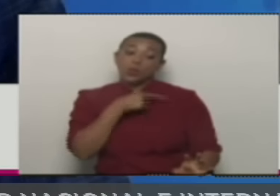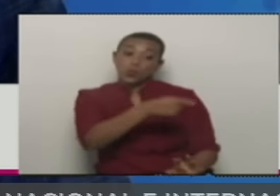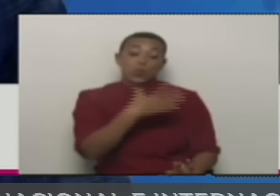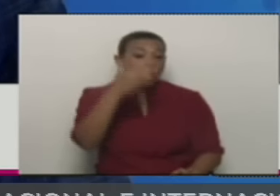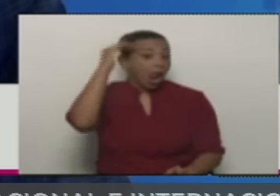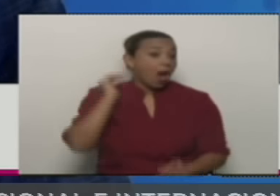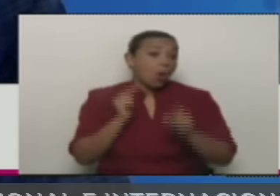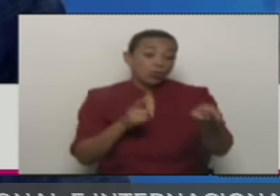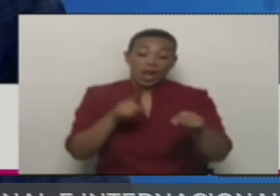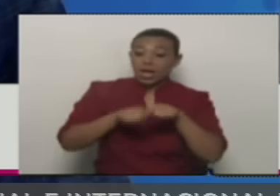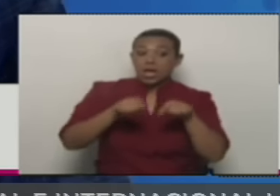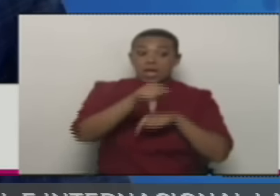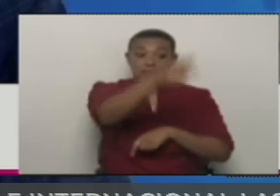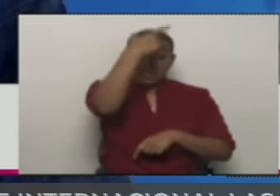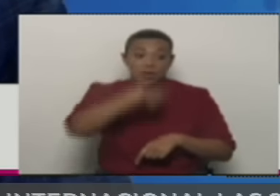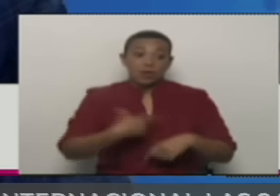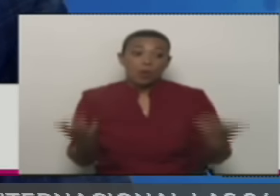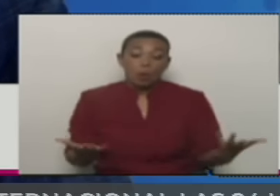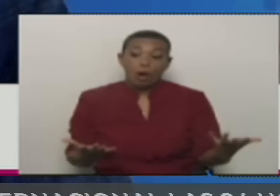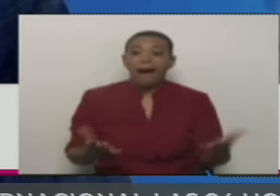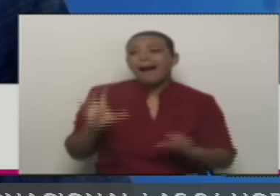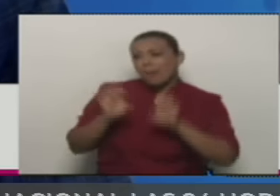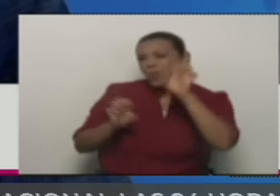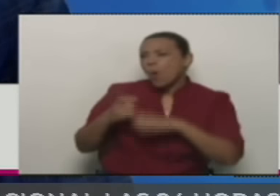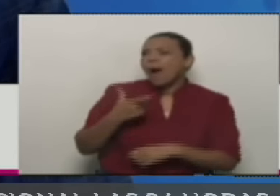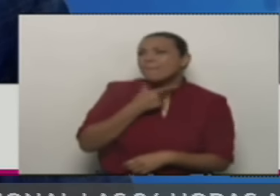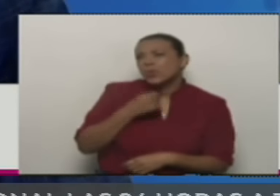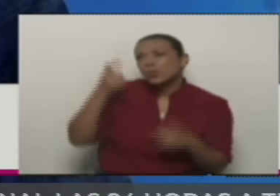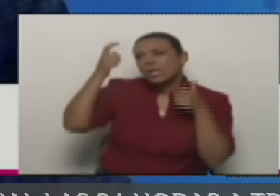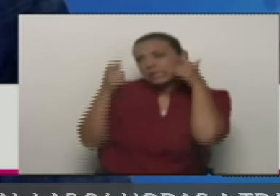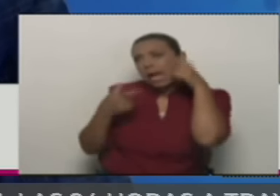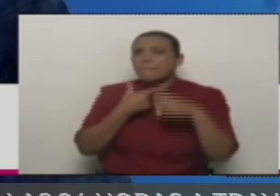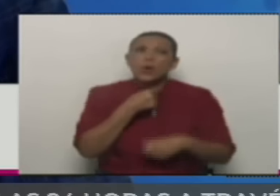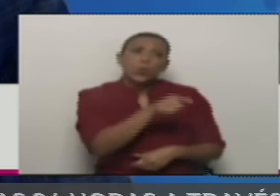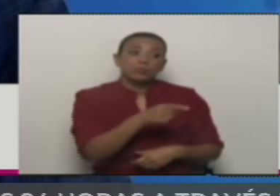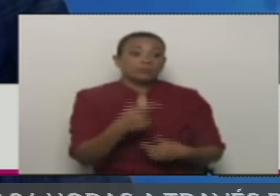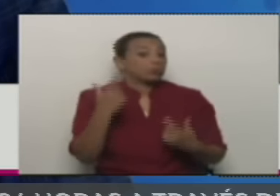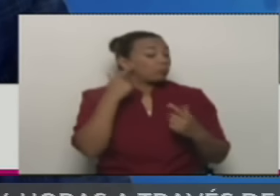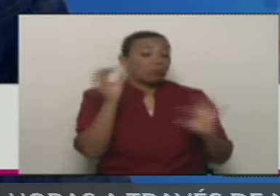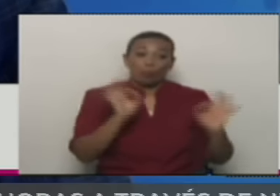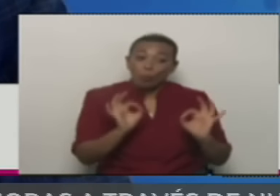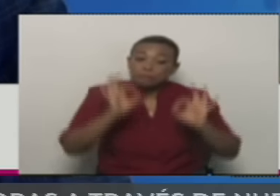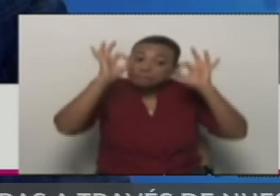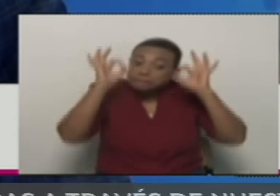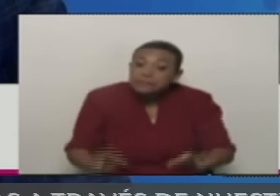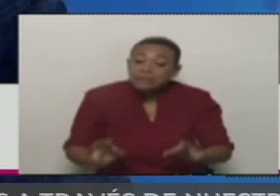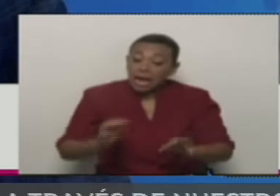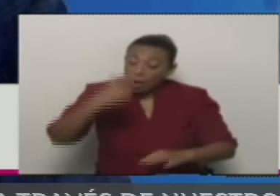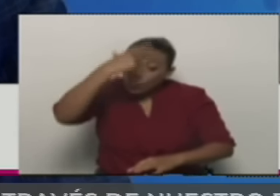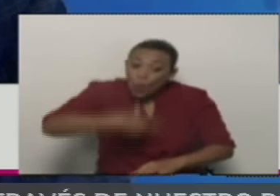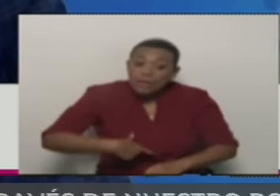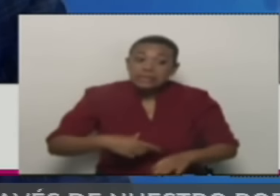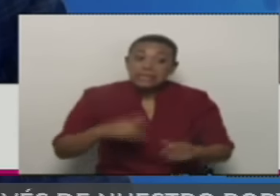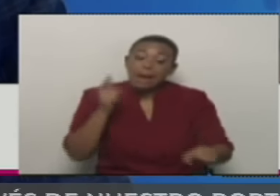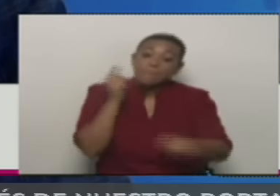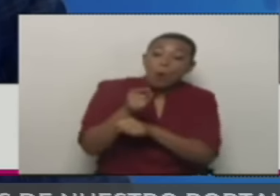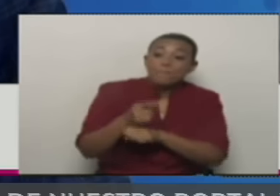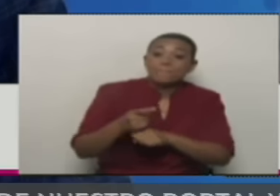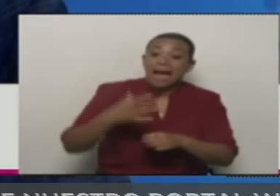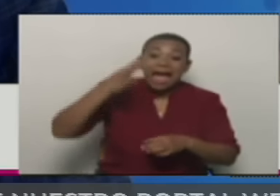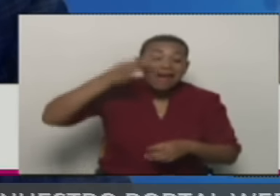crítico, lo piense dos veces. Porque es un momento clave. No es cualquier cosa. La amenaza contra Venezuela es